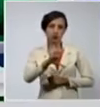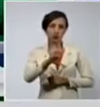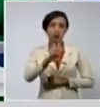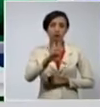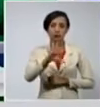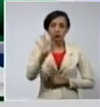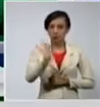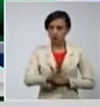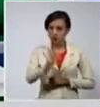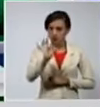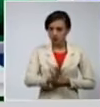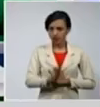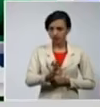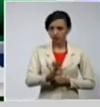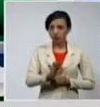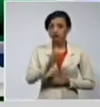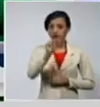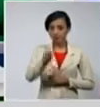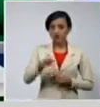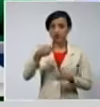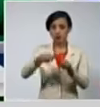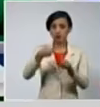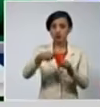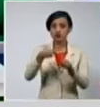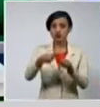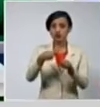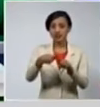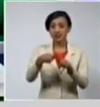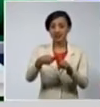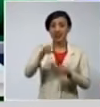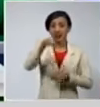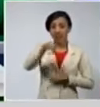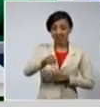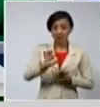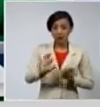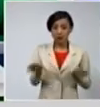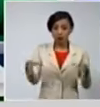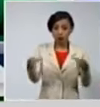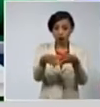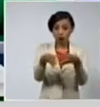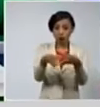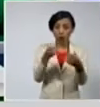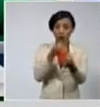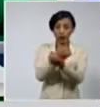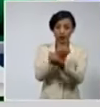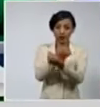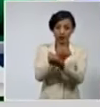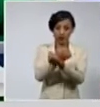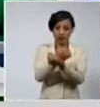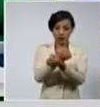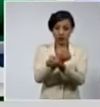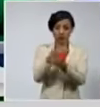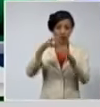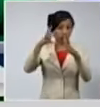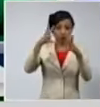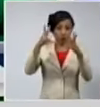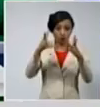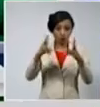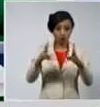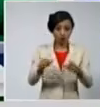90-95% de los casos que se diagnostican está en este grupo de riesgo. Y ya en el acumulado, pues es